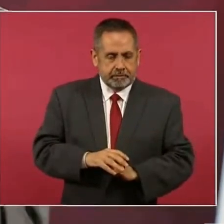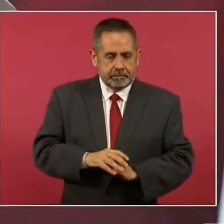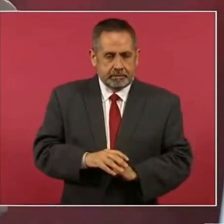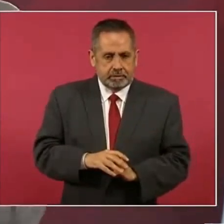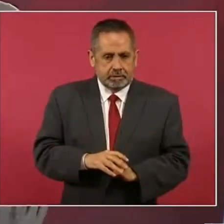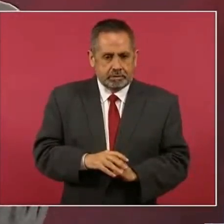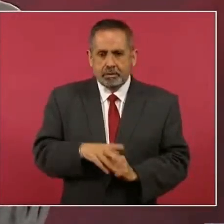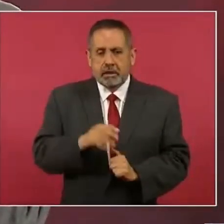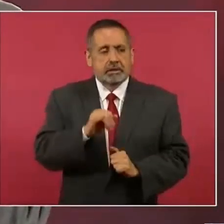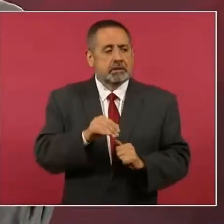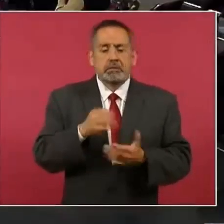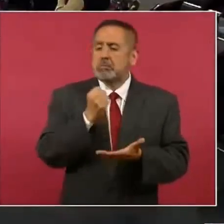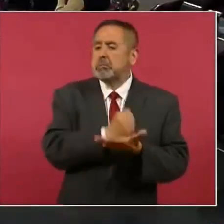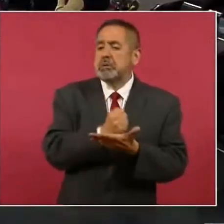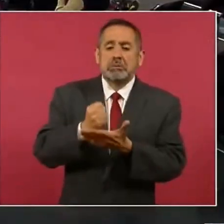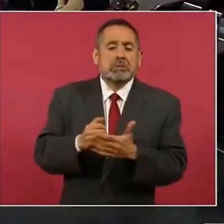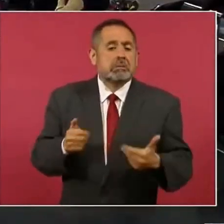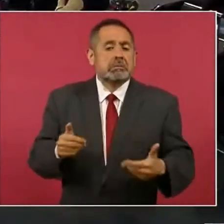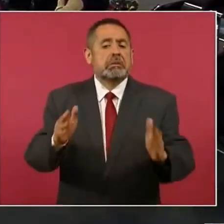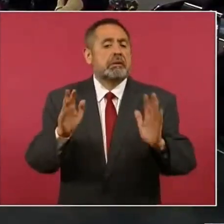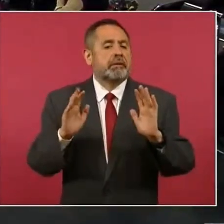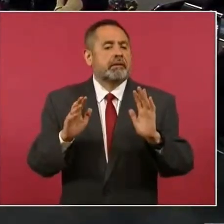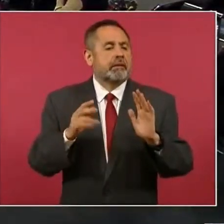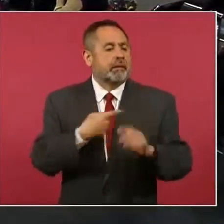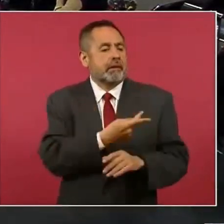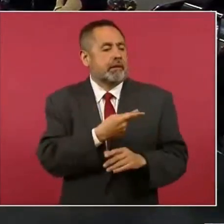Y así sacar las dos